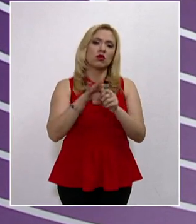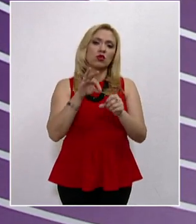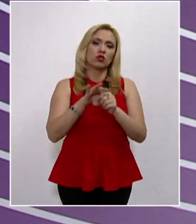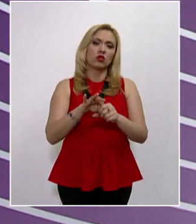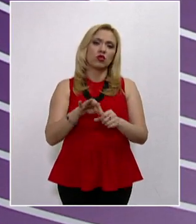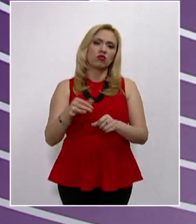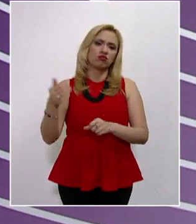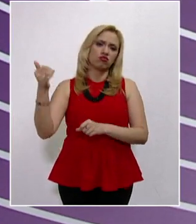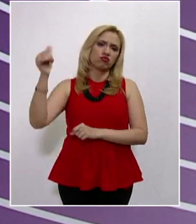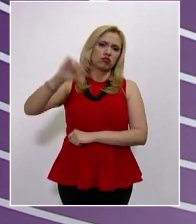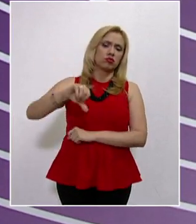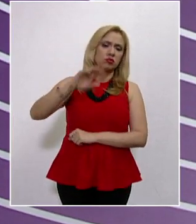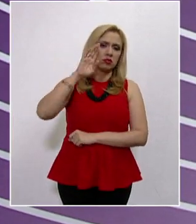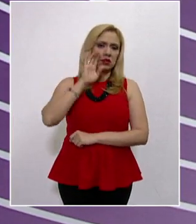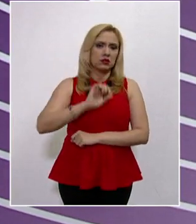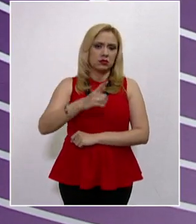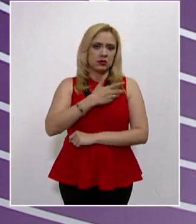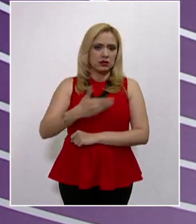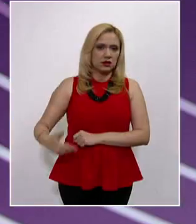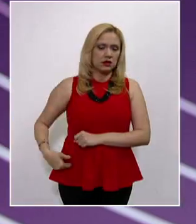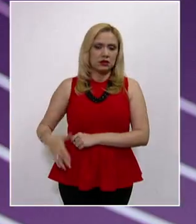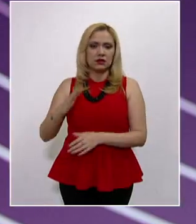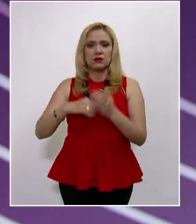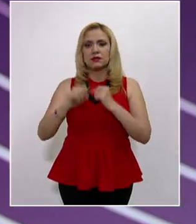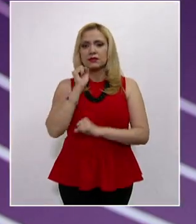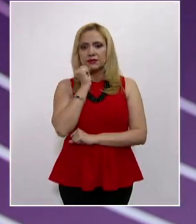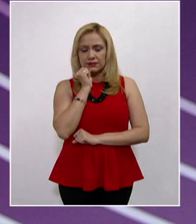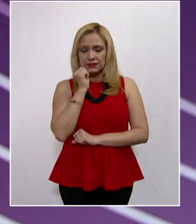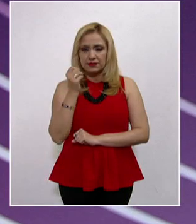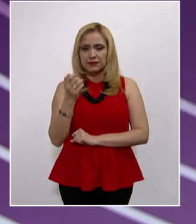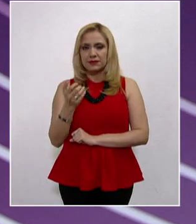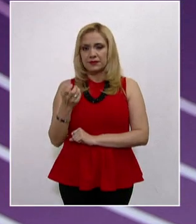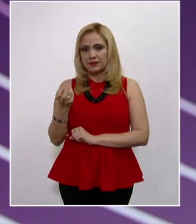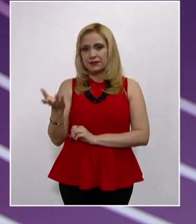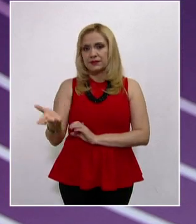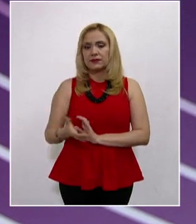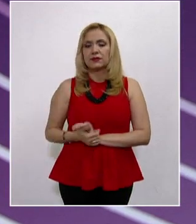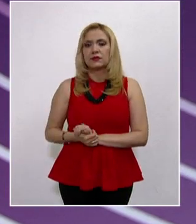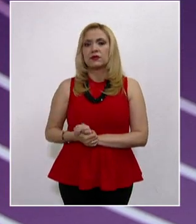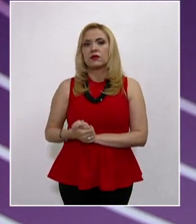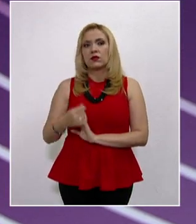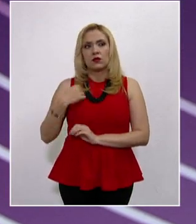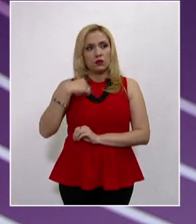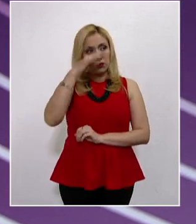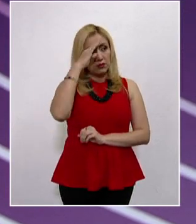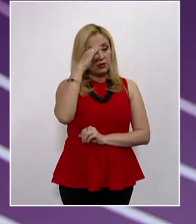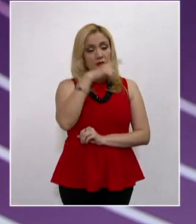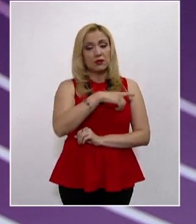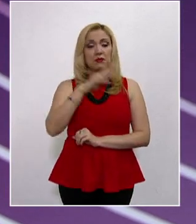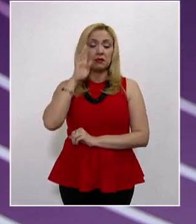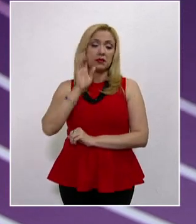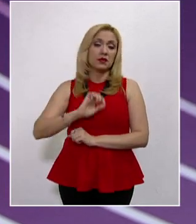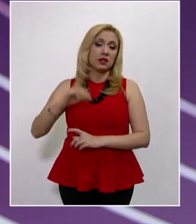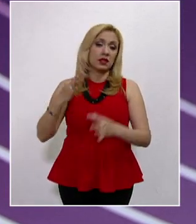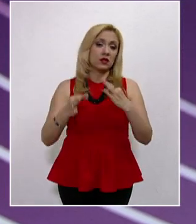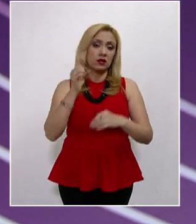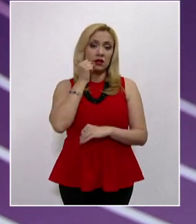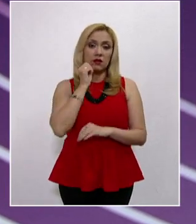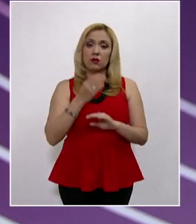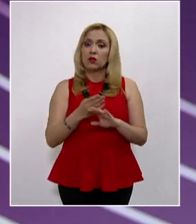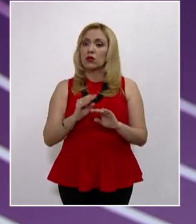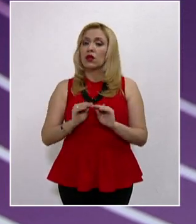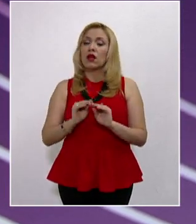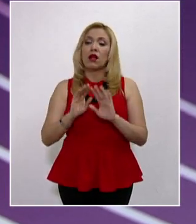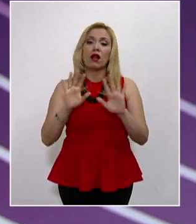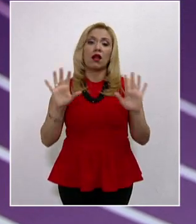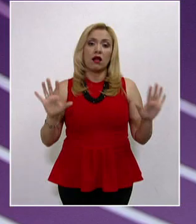contra del ministro presidente Arturo? Me parece que la línea del ministro en general ha sido bastante clara y